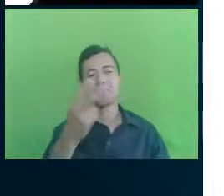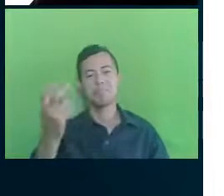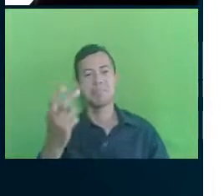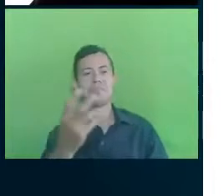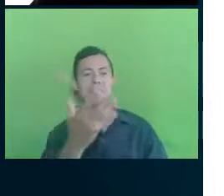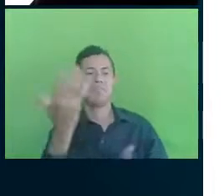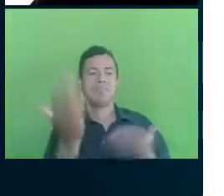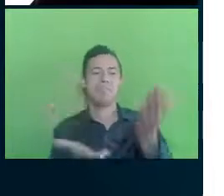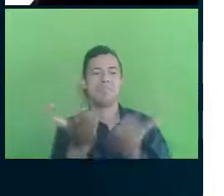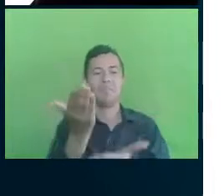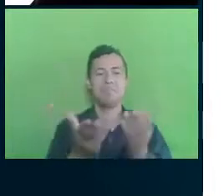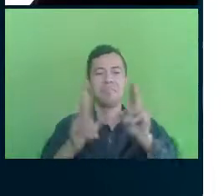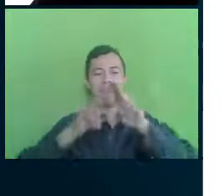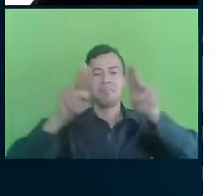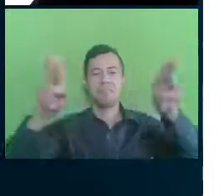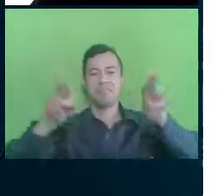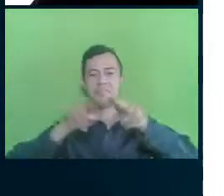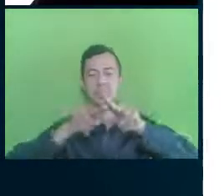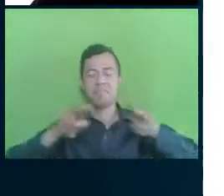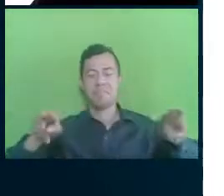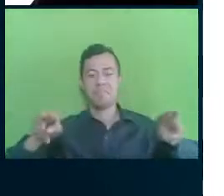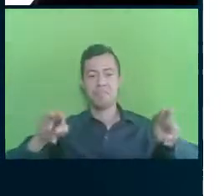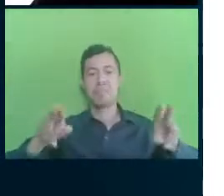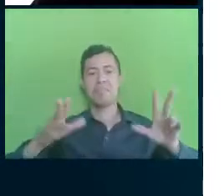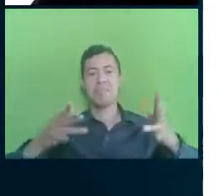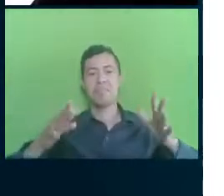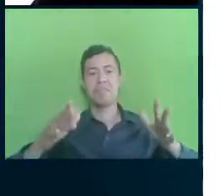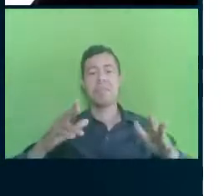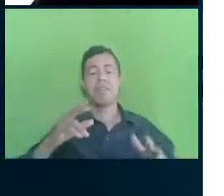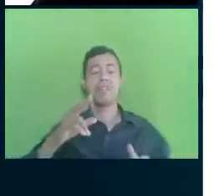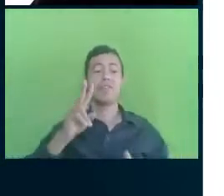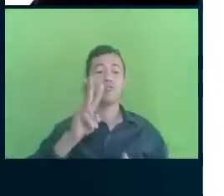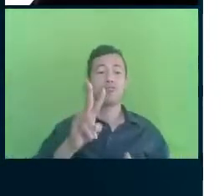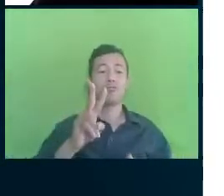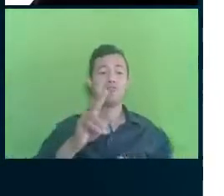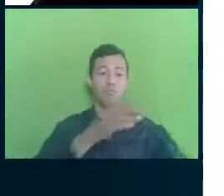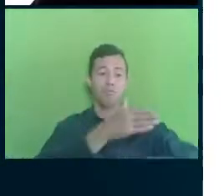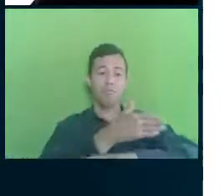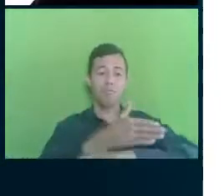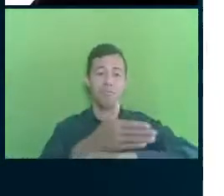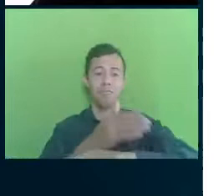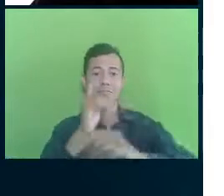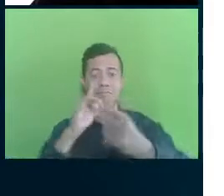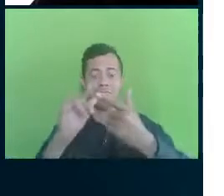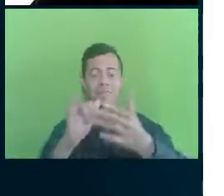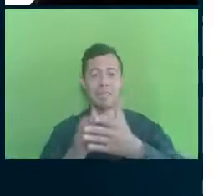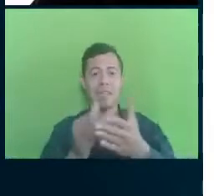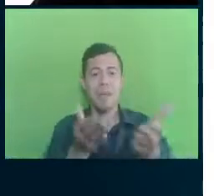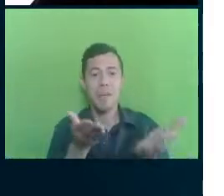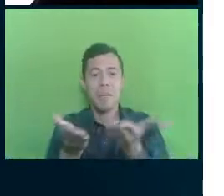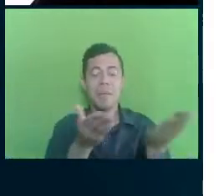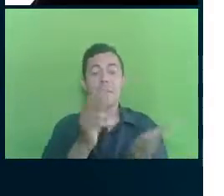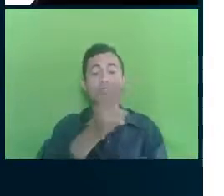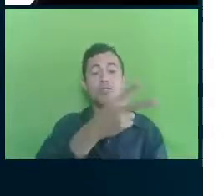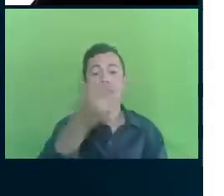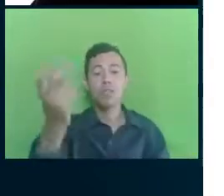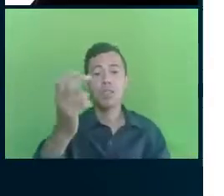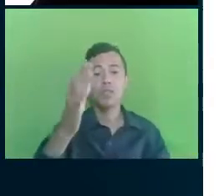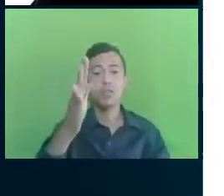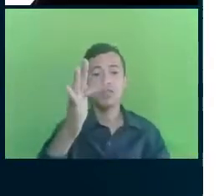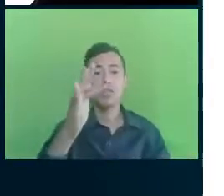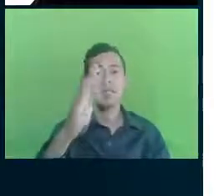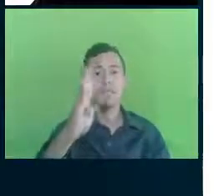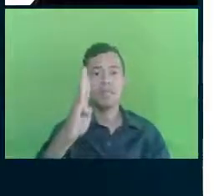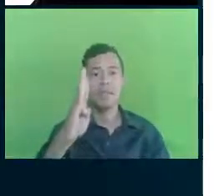en perspectiva, todo el internet está alrededor de 200 terabits por segundo. Un data center de nosotros opera cerca de más